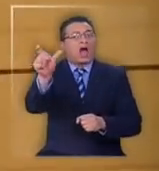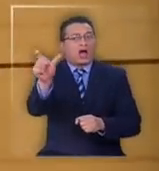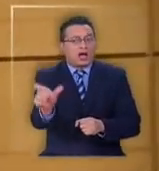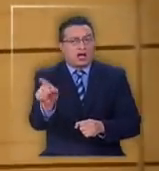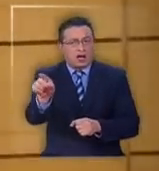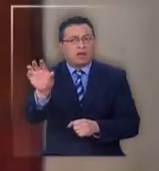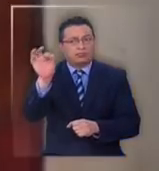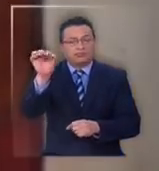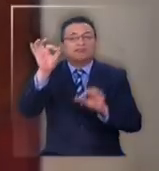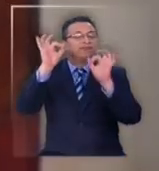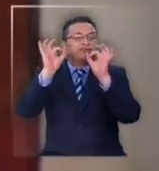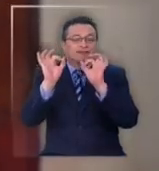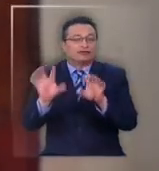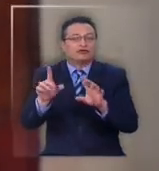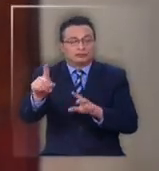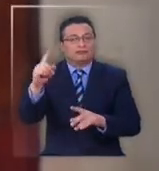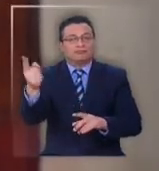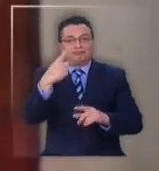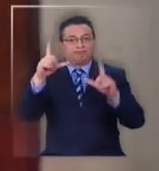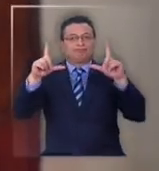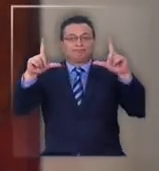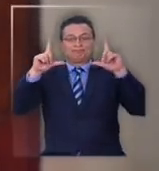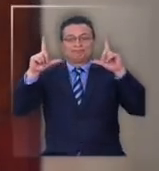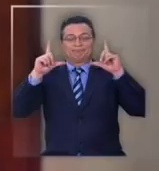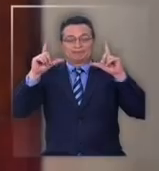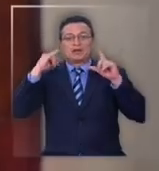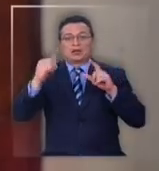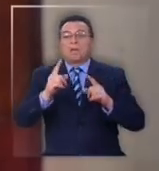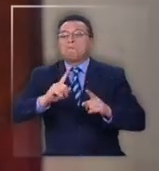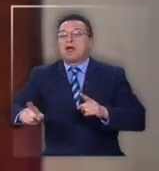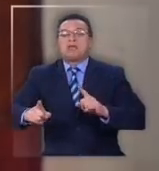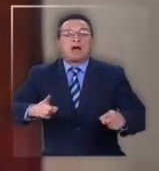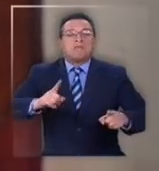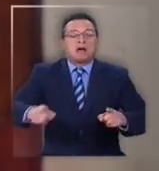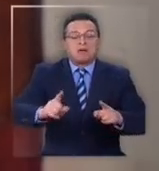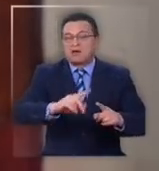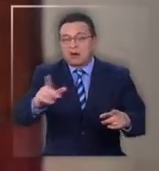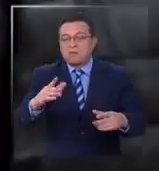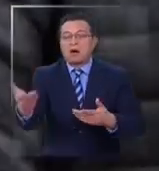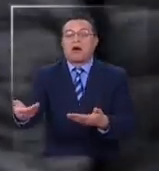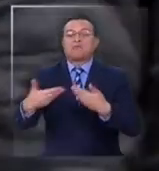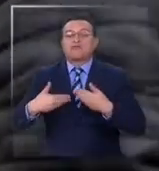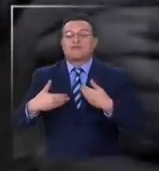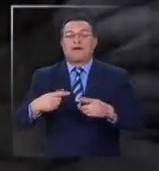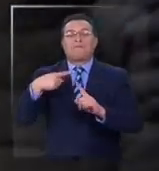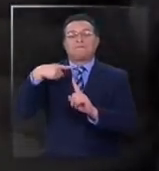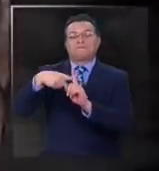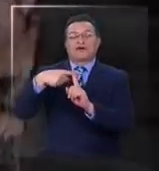habitualmente la tienen a ella en primer plano, instrumentalizando a los otros al servicio de